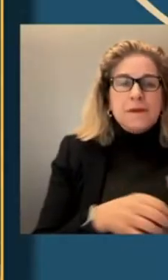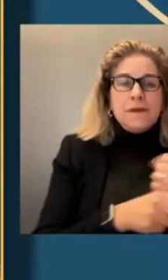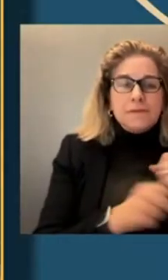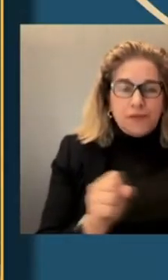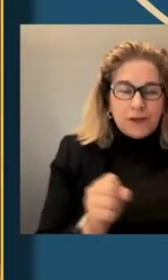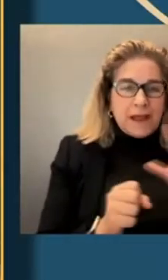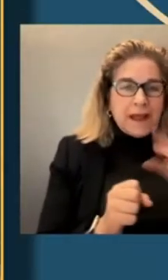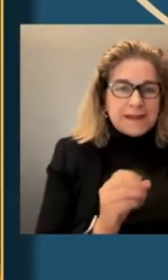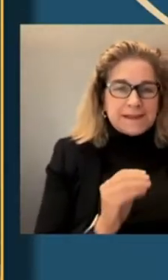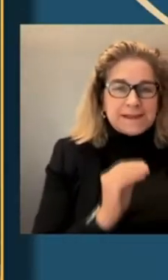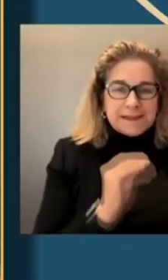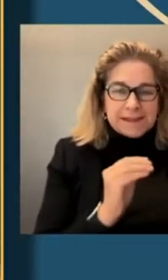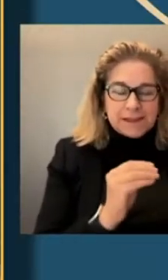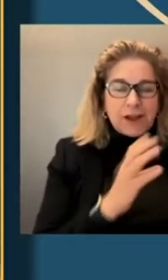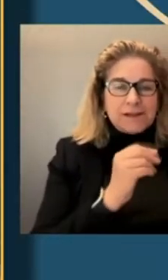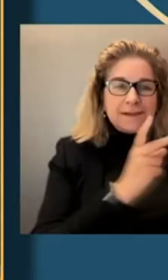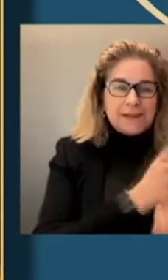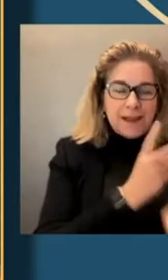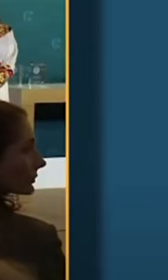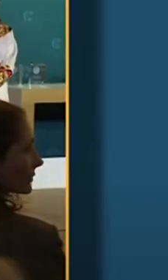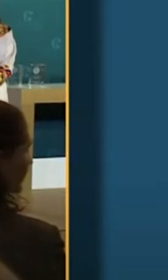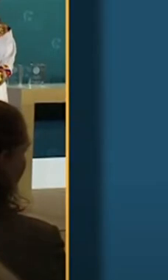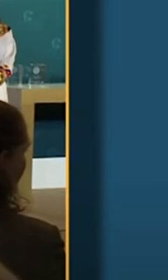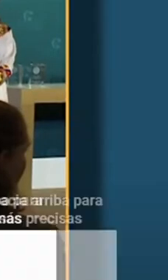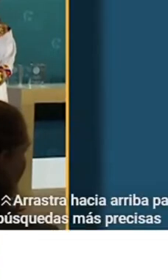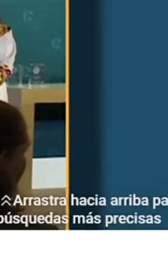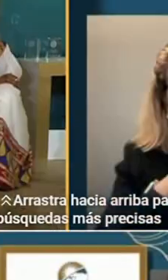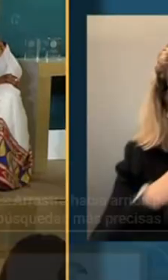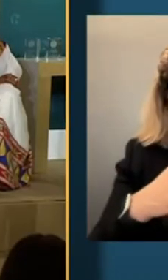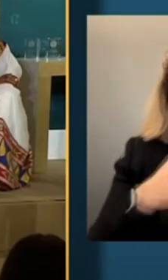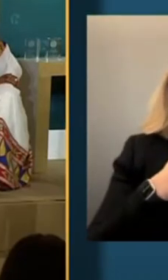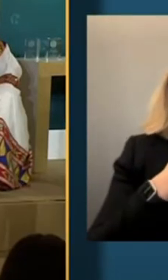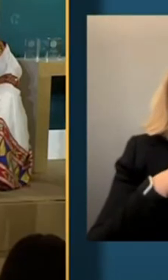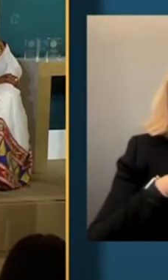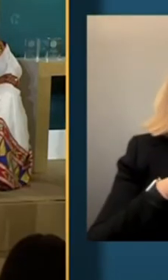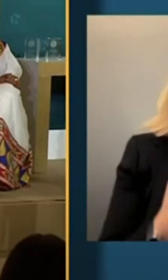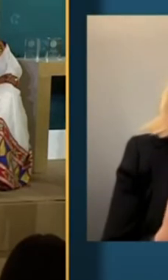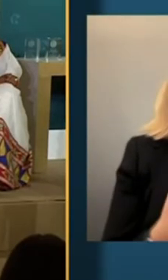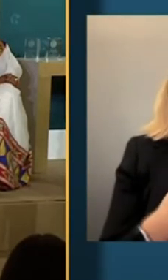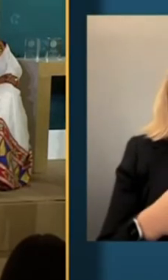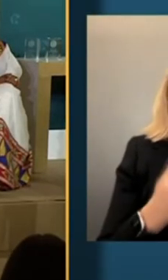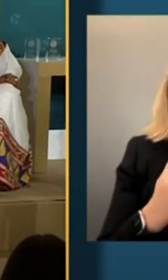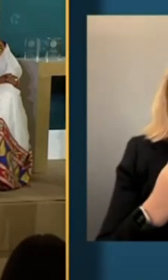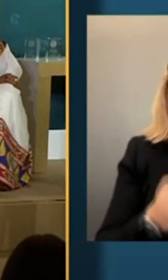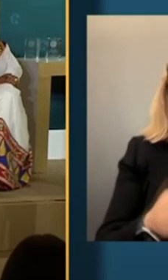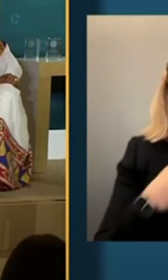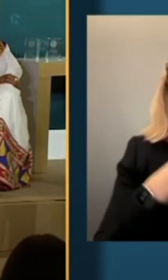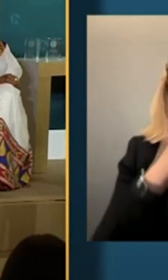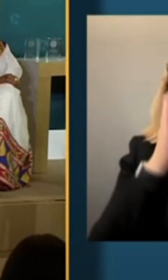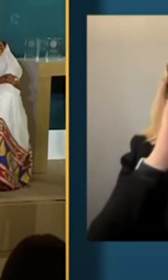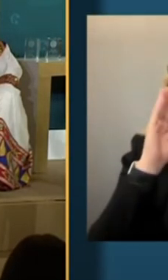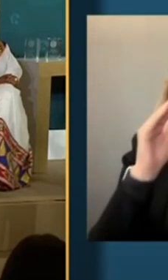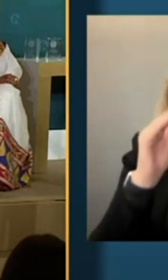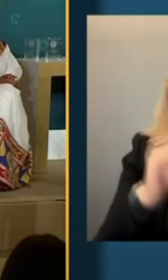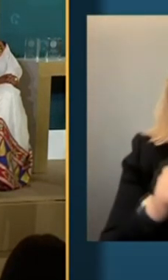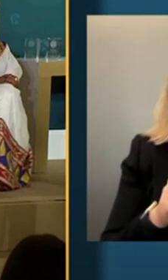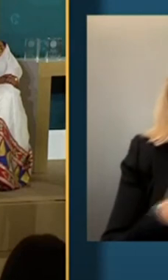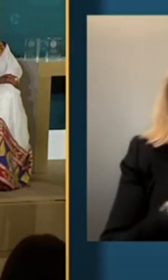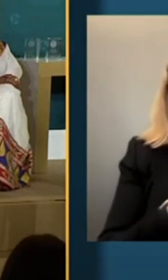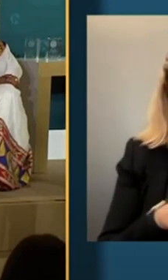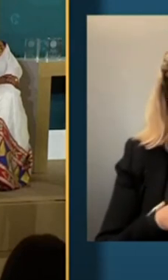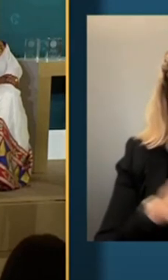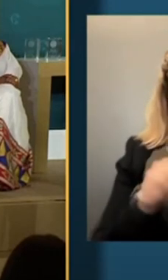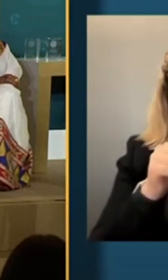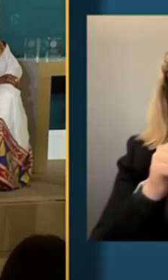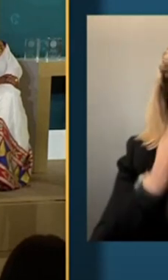embajadora de los Estados Unidos cynthiateles reconoce que mujeres como Doris Ríos contribuyen a crear un mundo mejor admirando